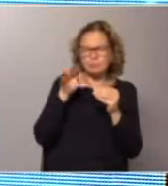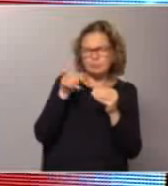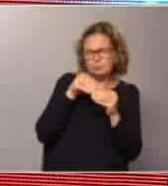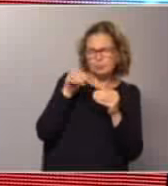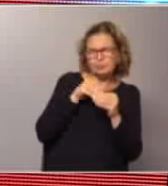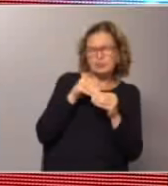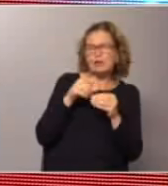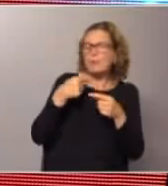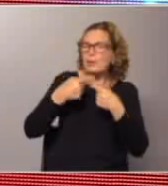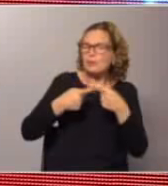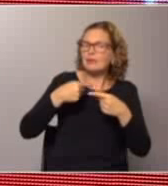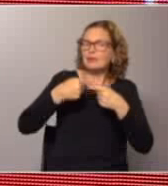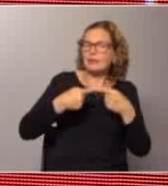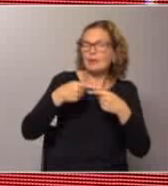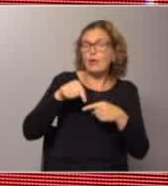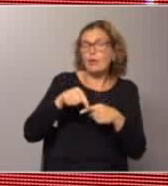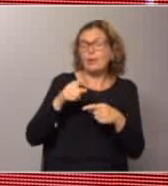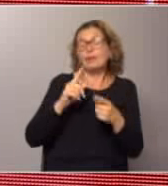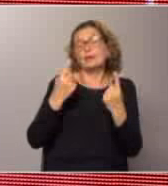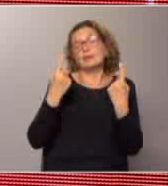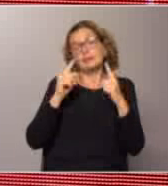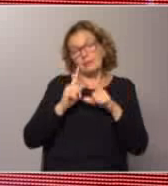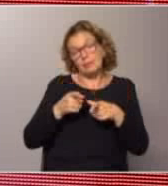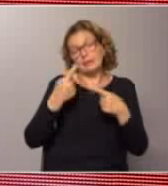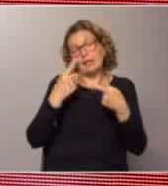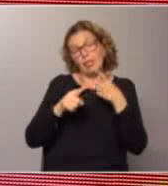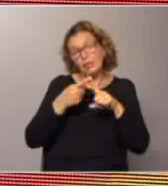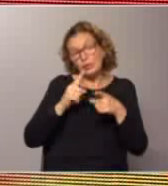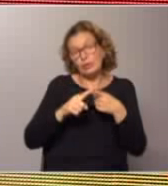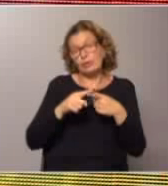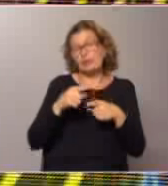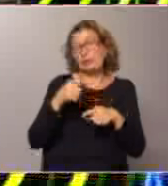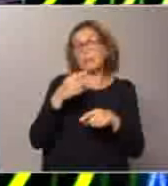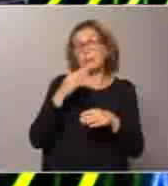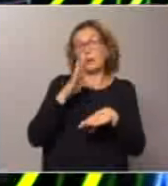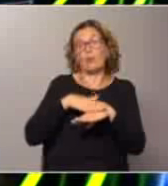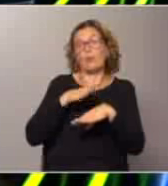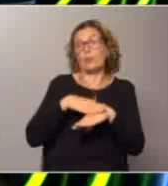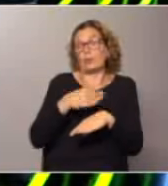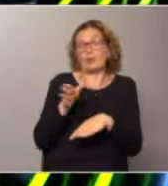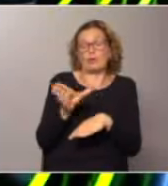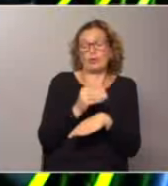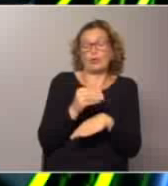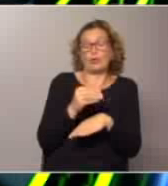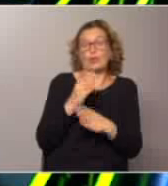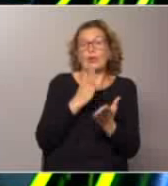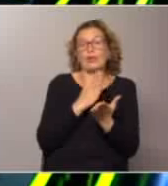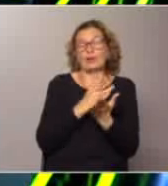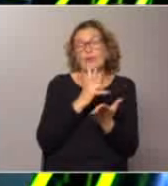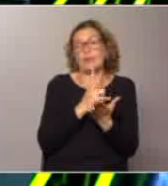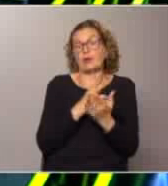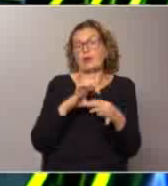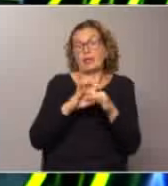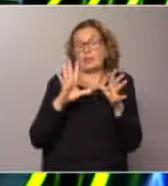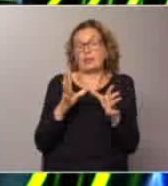entonces todo eso también hoy está en discusión y se le está exigiendo a las plataformas un compromiso mayor con los derechos humanos y la democracia